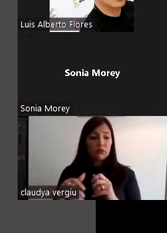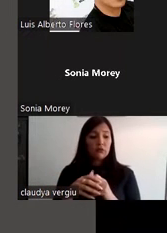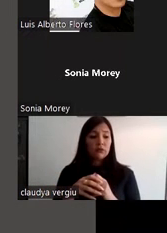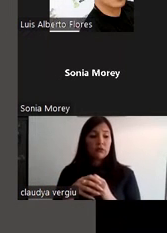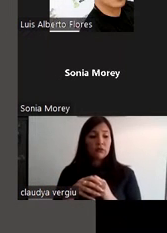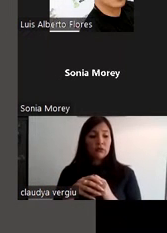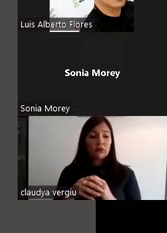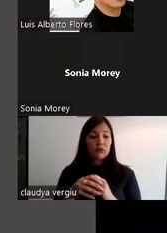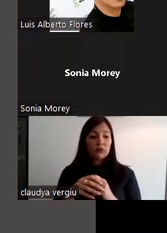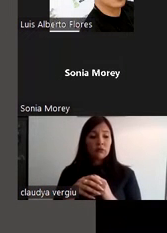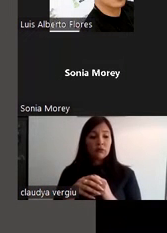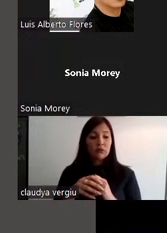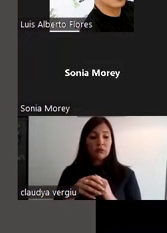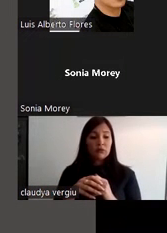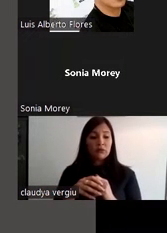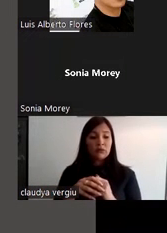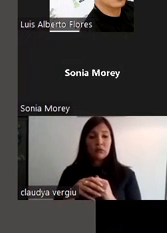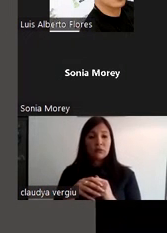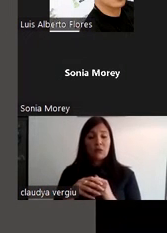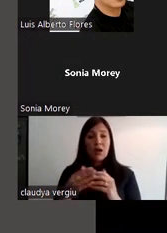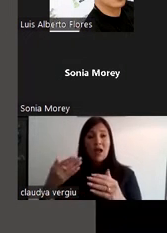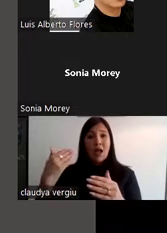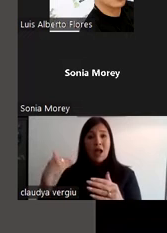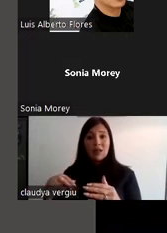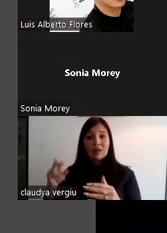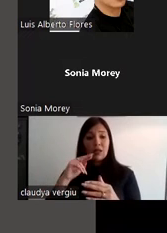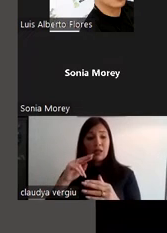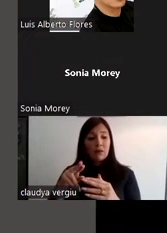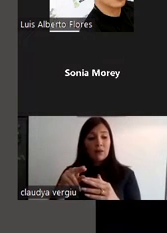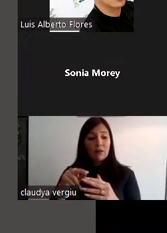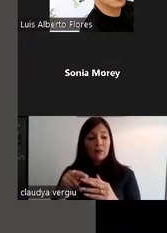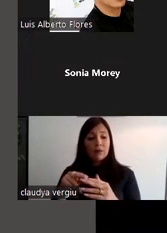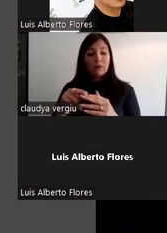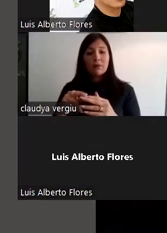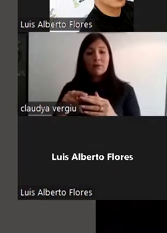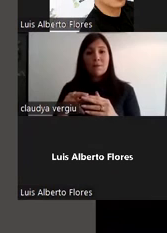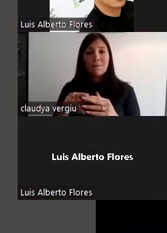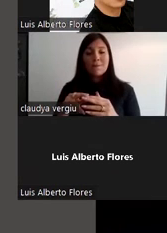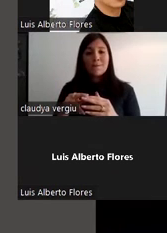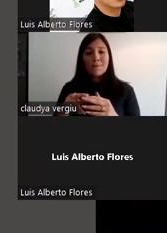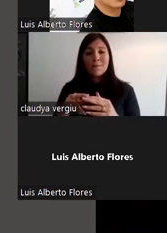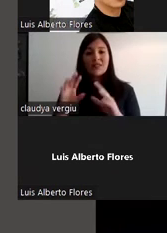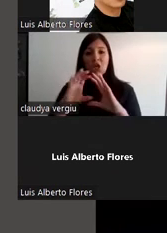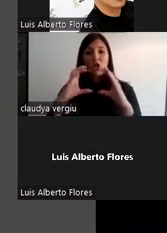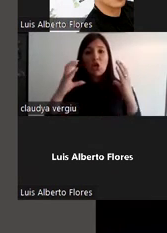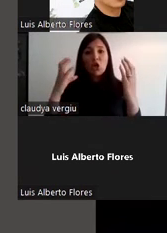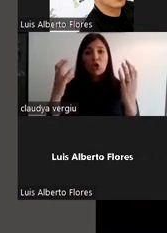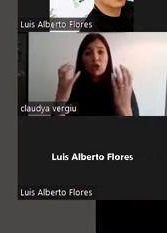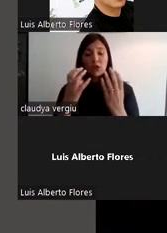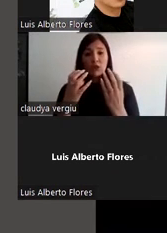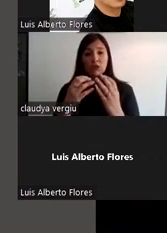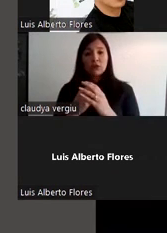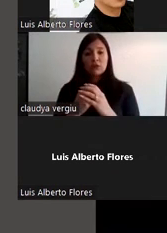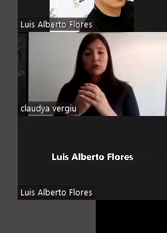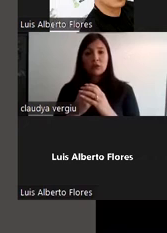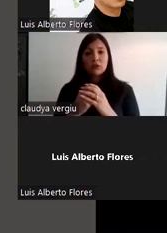previamente les voy a vamos antes de ver este tema de intención vamos a ver el contexto sobre el cual vamos